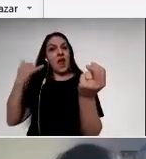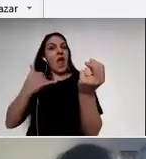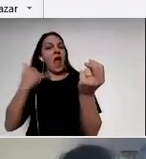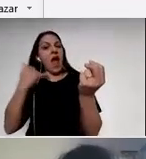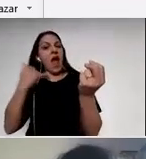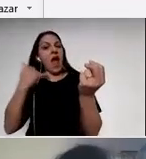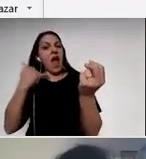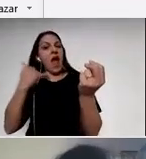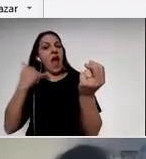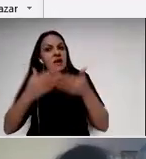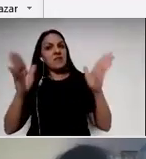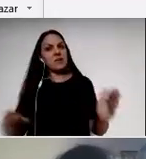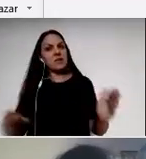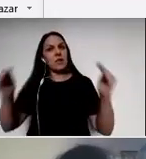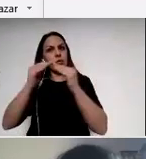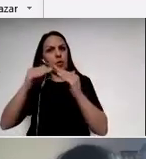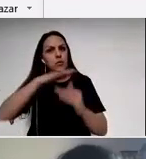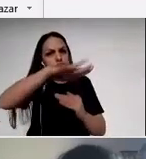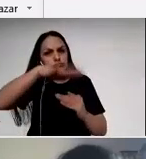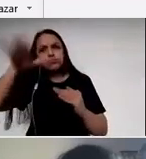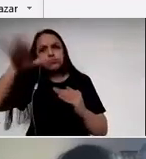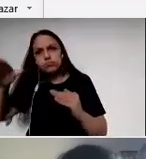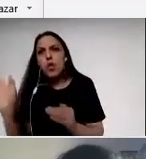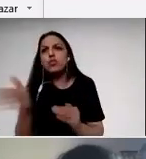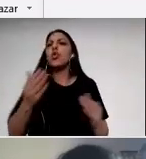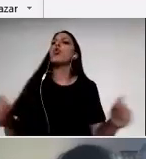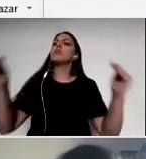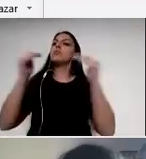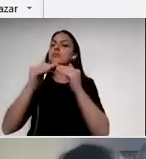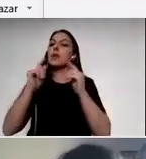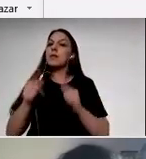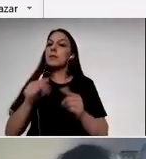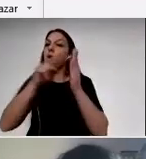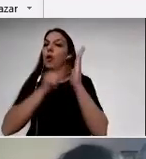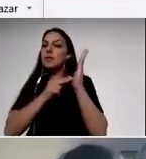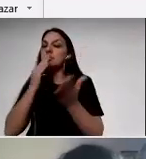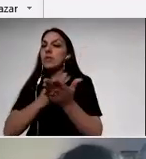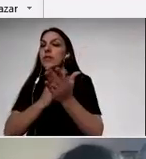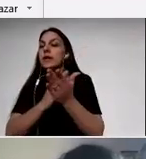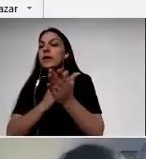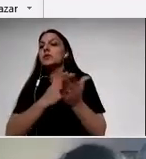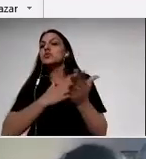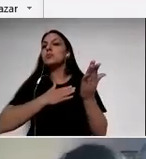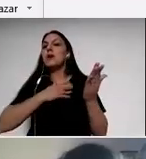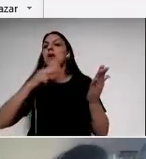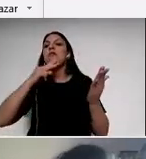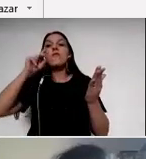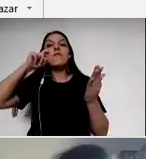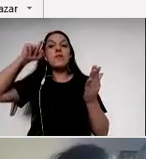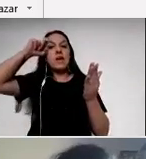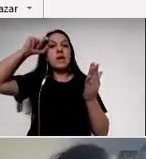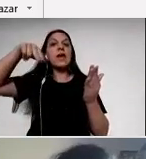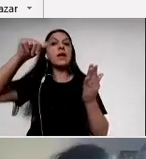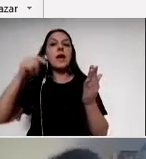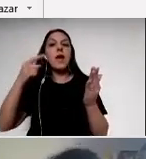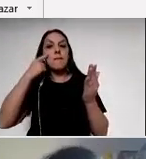lugares. Luego, la Convención de los Derechos Humanos de Viena en 1993. Esta convención da